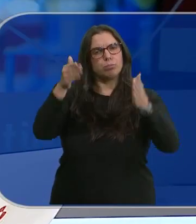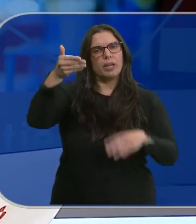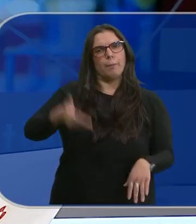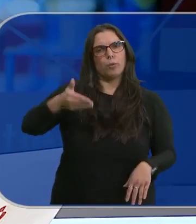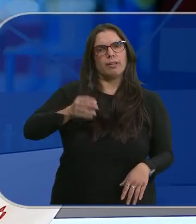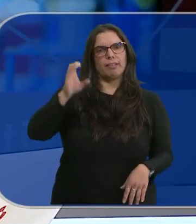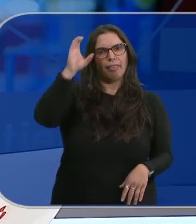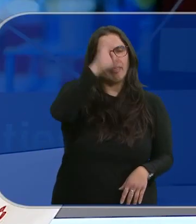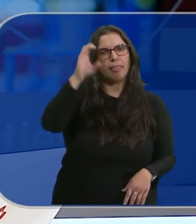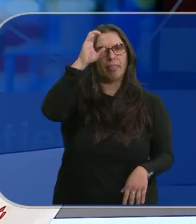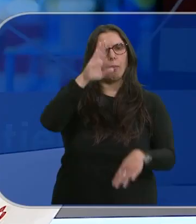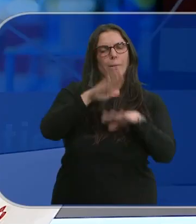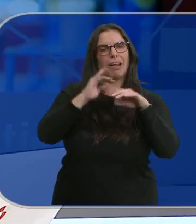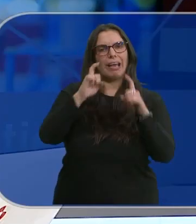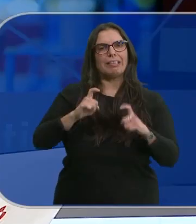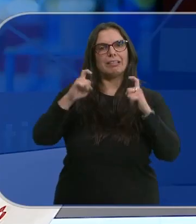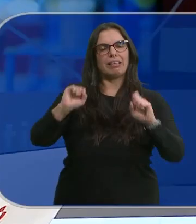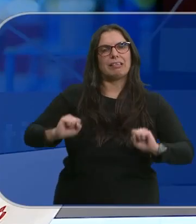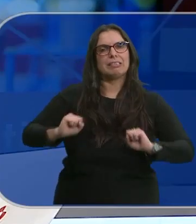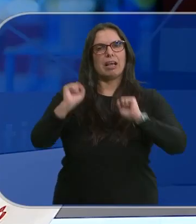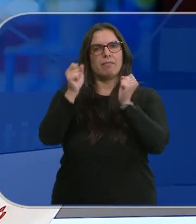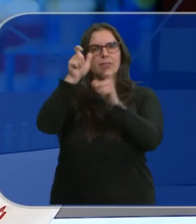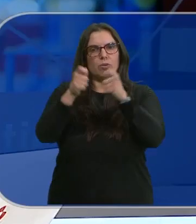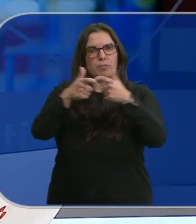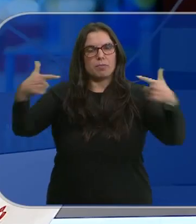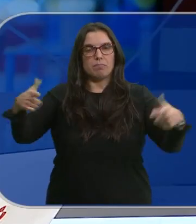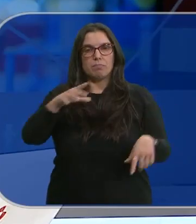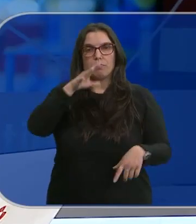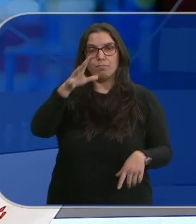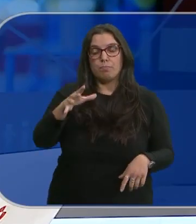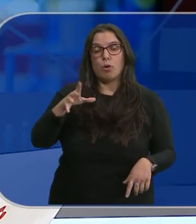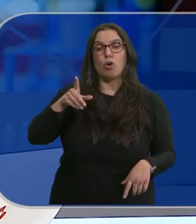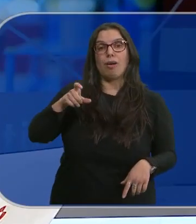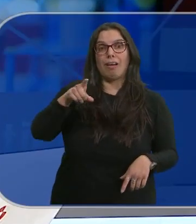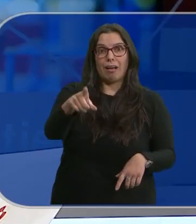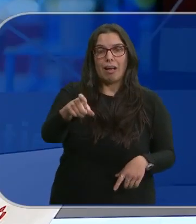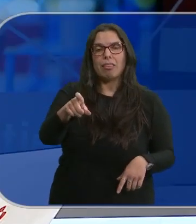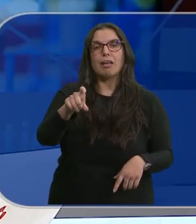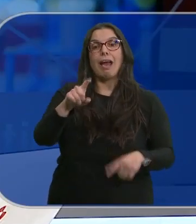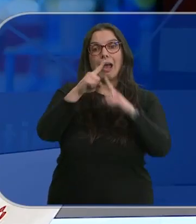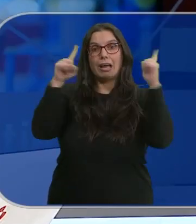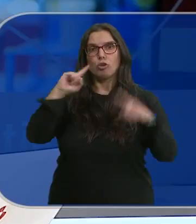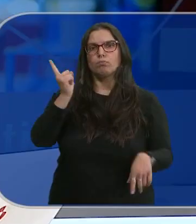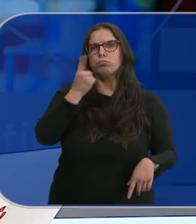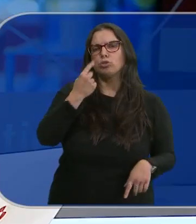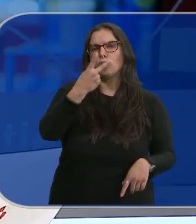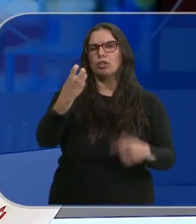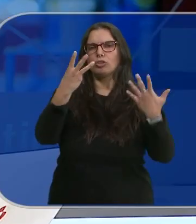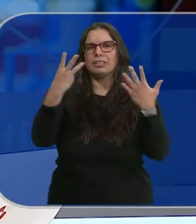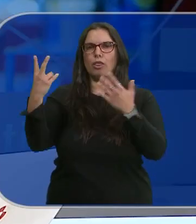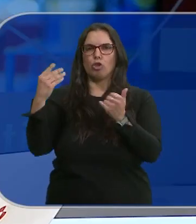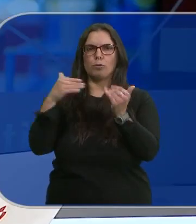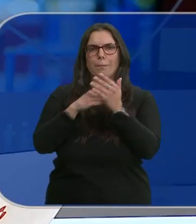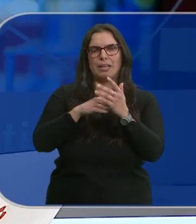importancia de la ciencia para tratar de aumentar la supervivencia de una enfermedad con 280.000 nuevos diagnósticos al año. Ponemos cara a